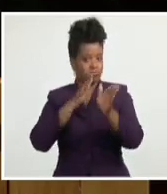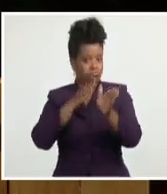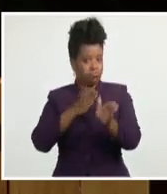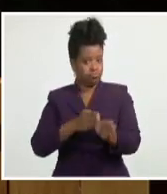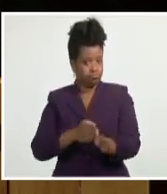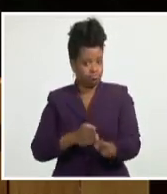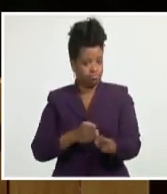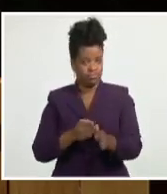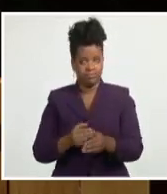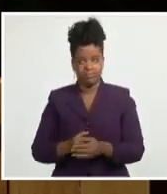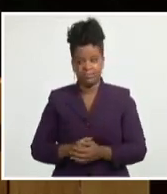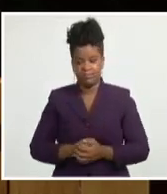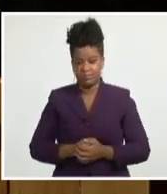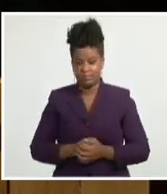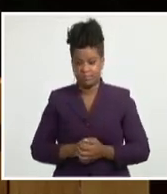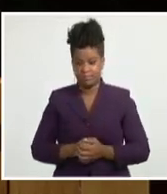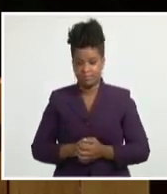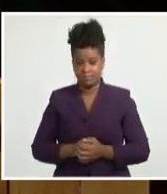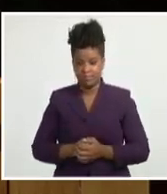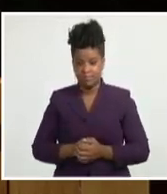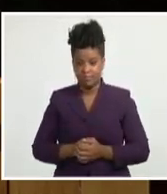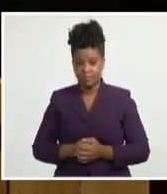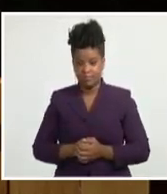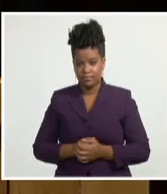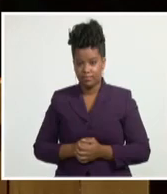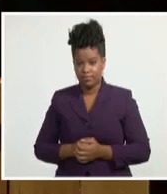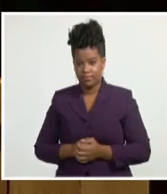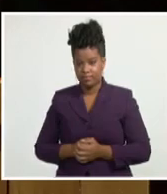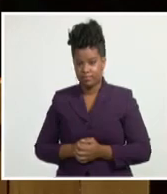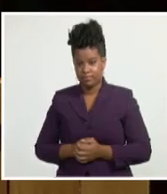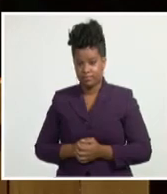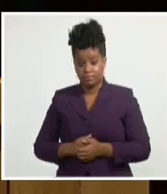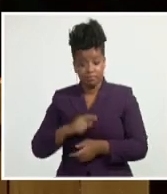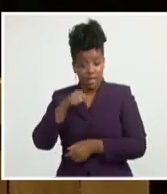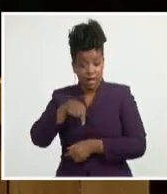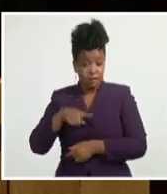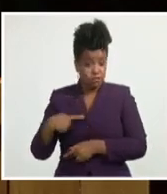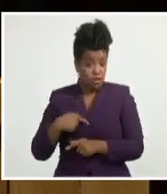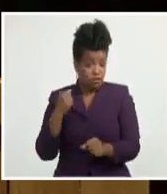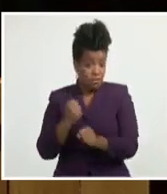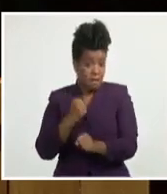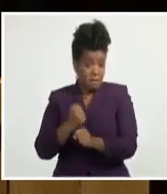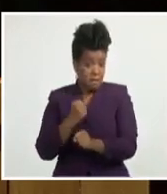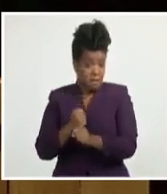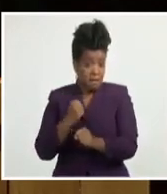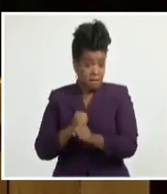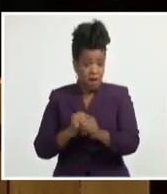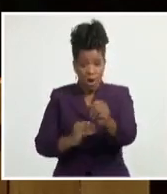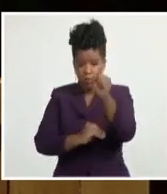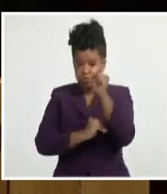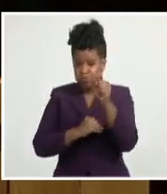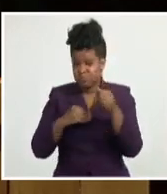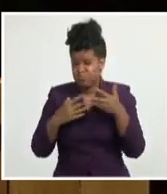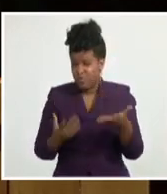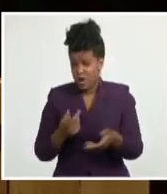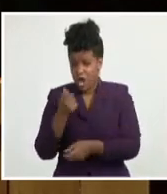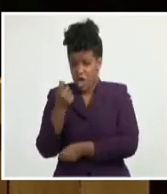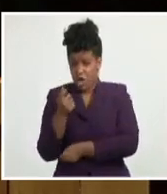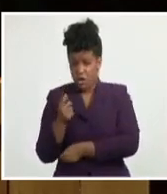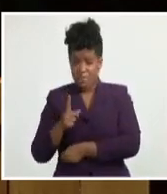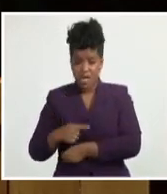muchos países del mundo y de la región. Esta obra es sostenida por esa economía que criticamos